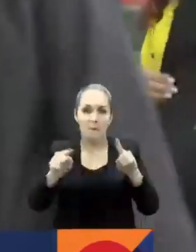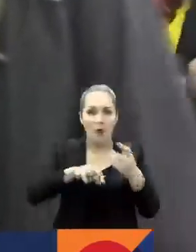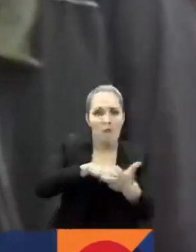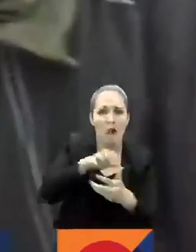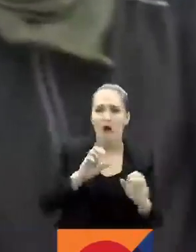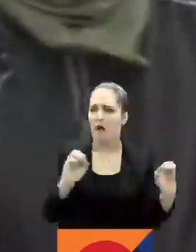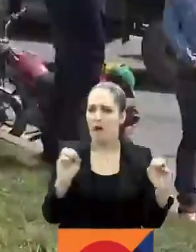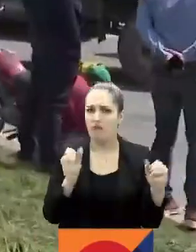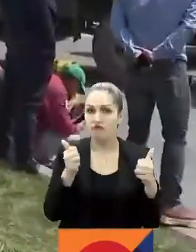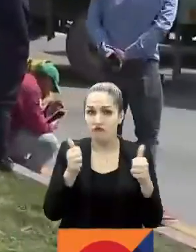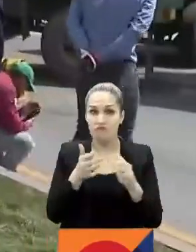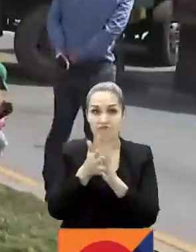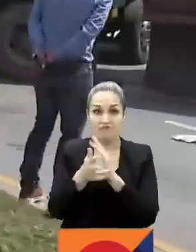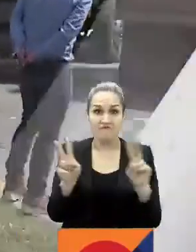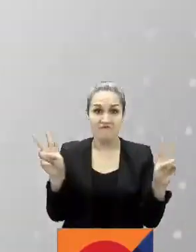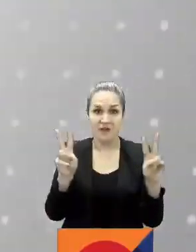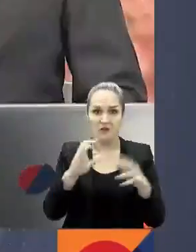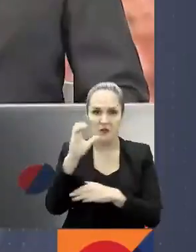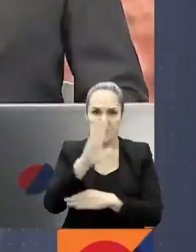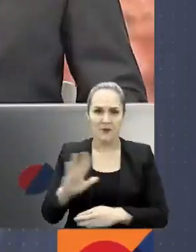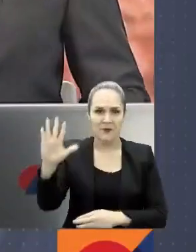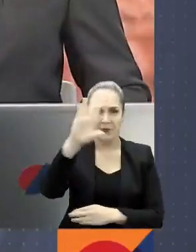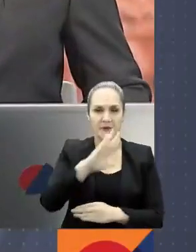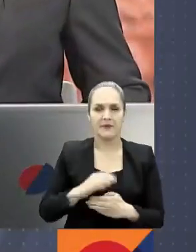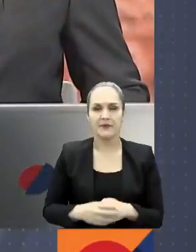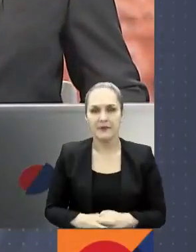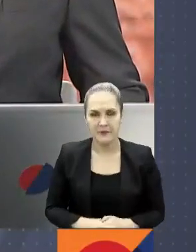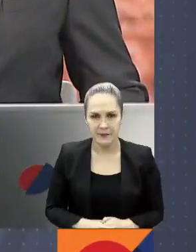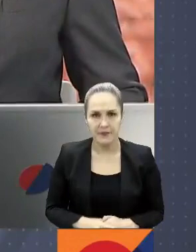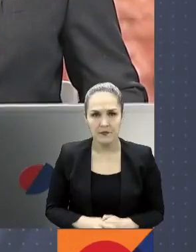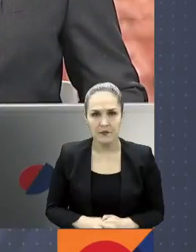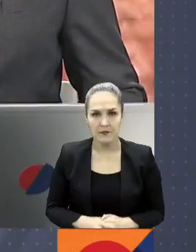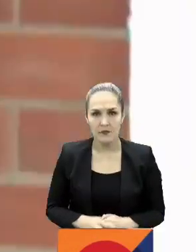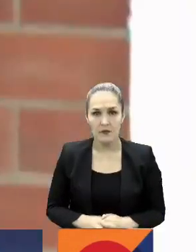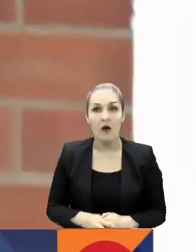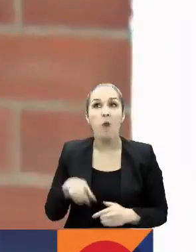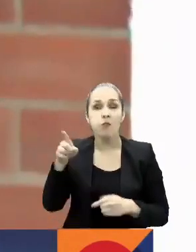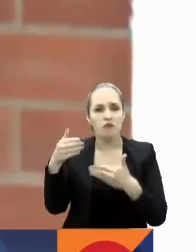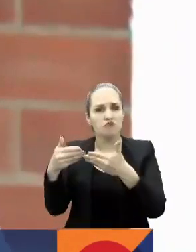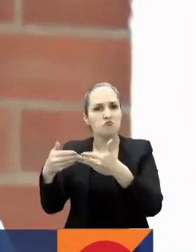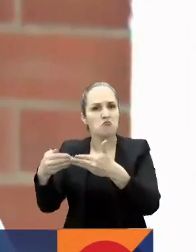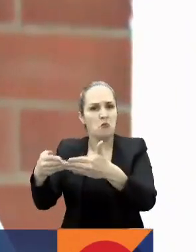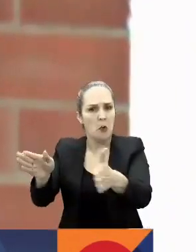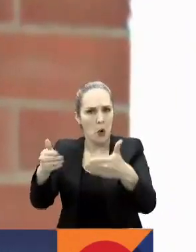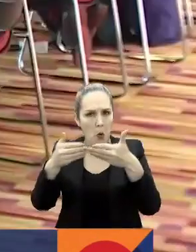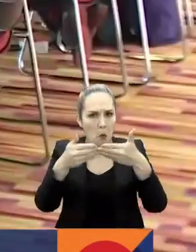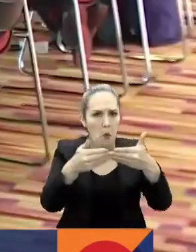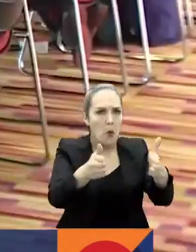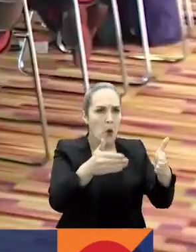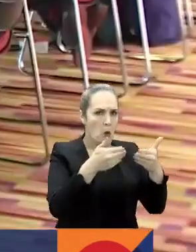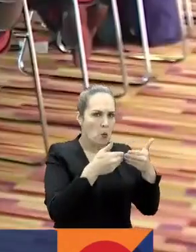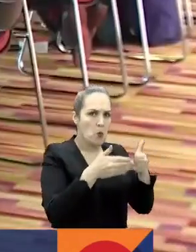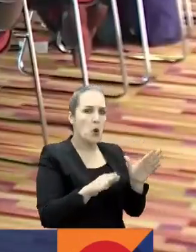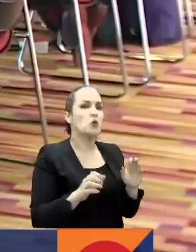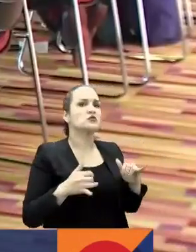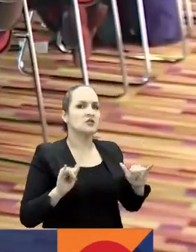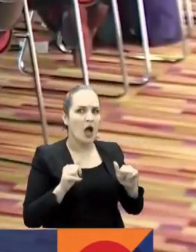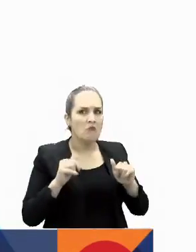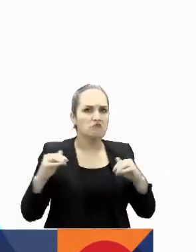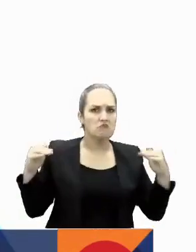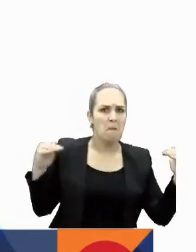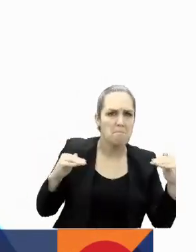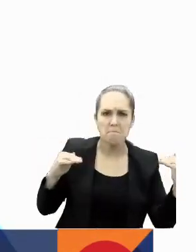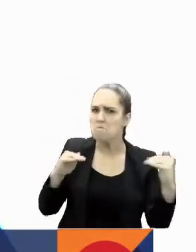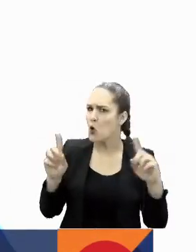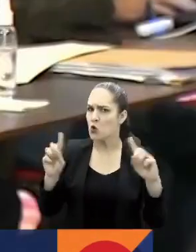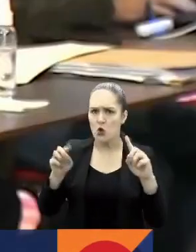las regiones de Colombia. Aunque avanza el desbloqueo de vías, el gobierno continúa exigiendo al comité de paro que se